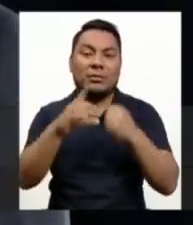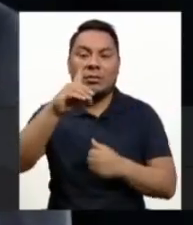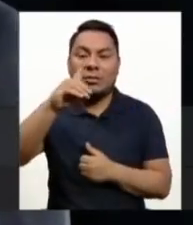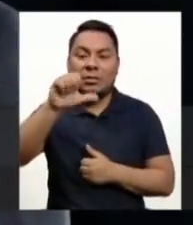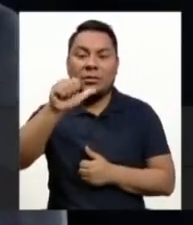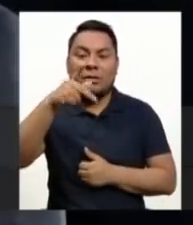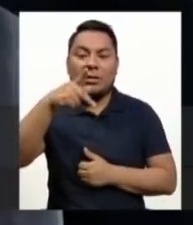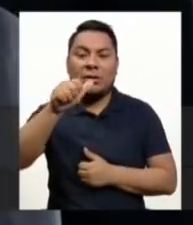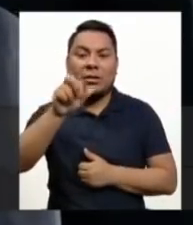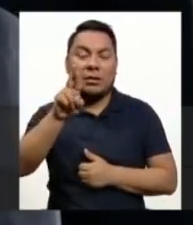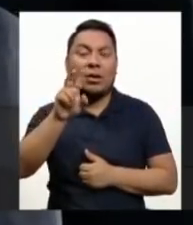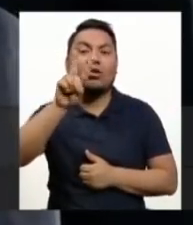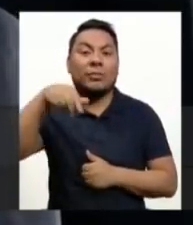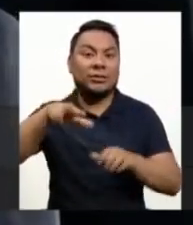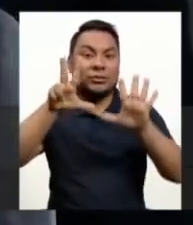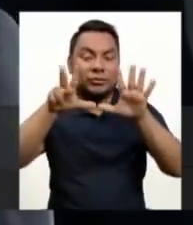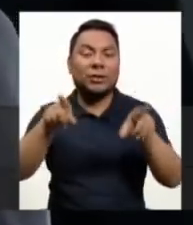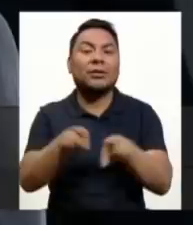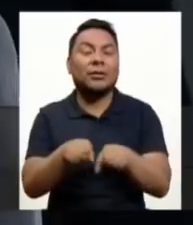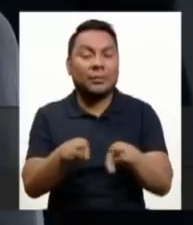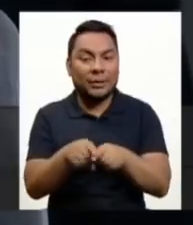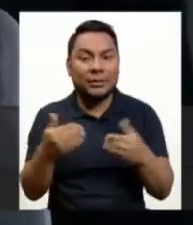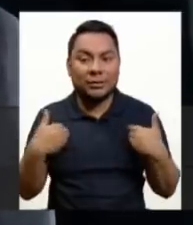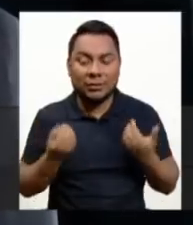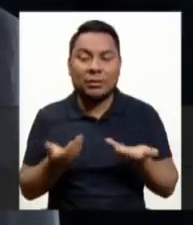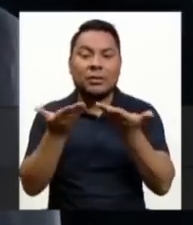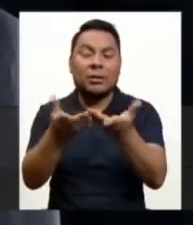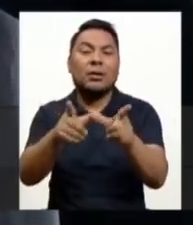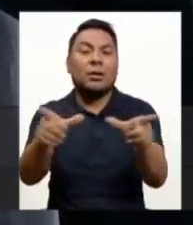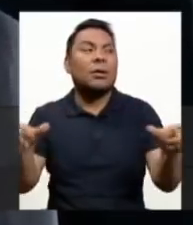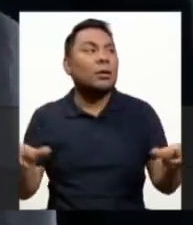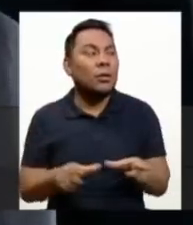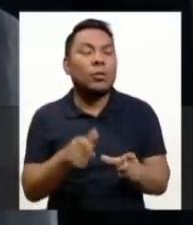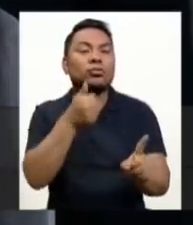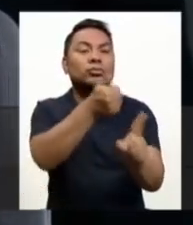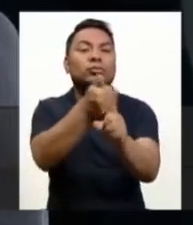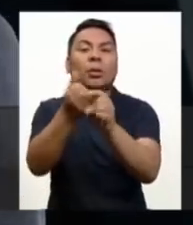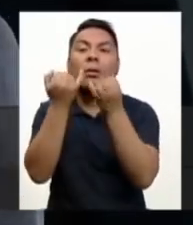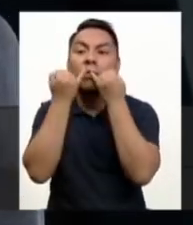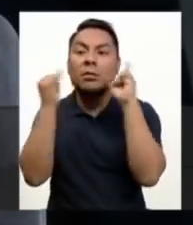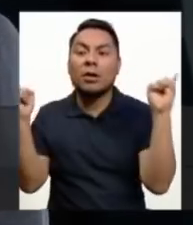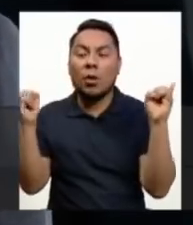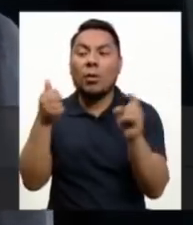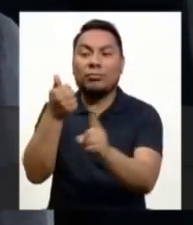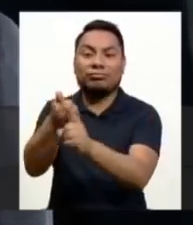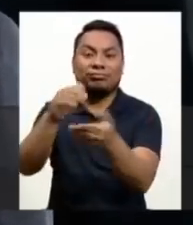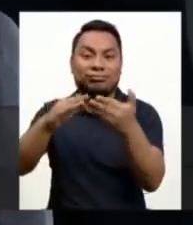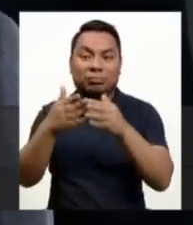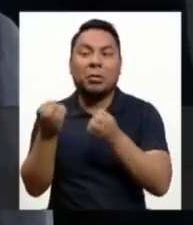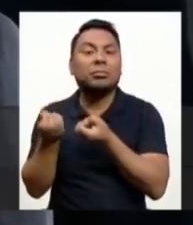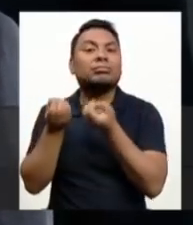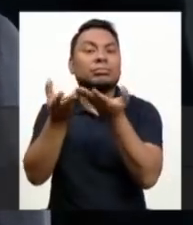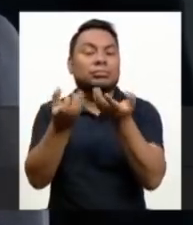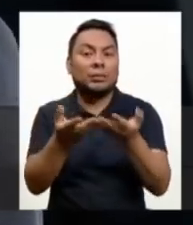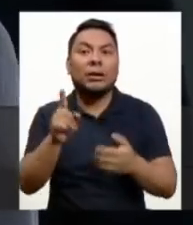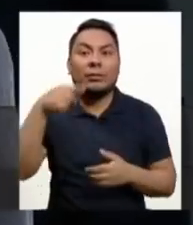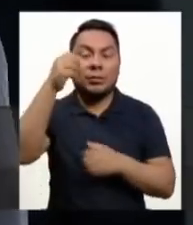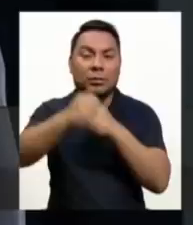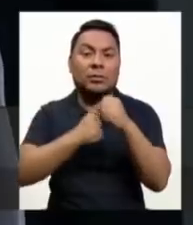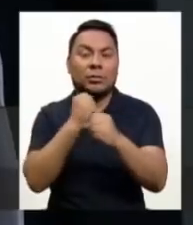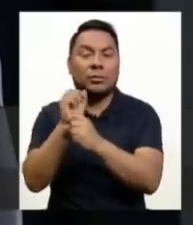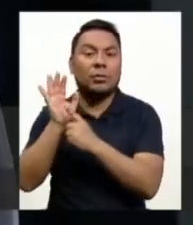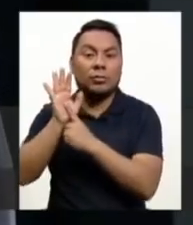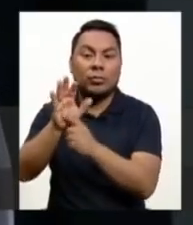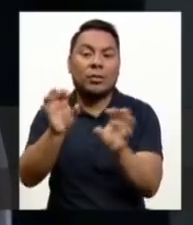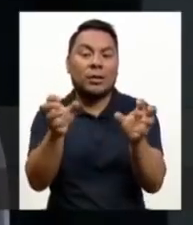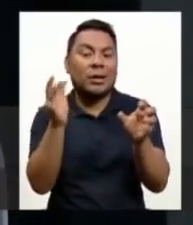2018. Seguiremos apostando además por los espacios en lenguas originarias y en las primeras semanas del siguiente año lanzaremos por